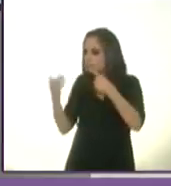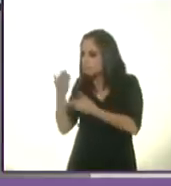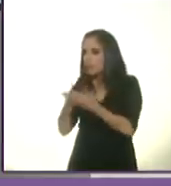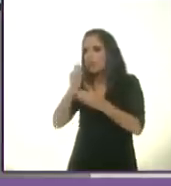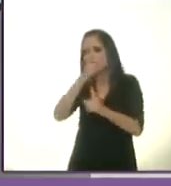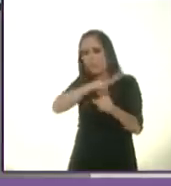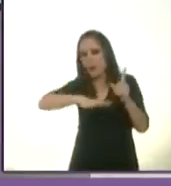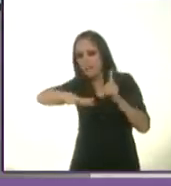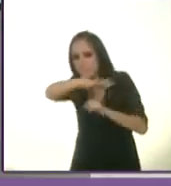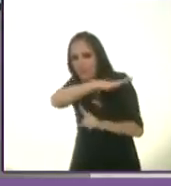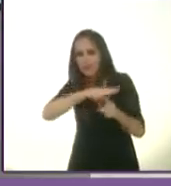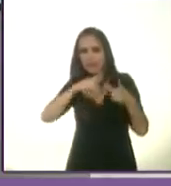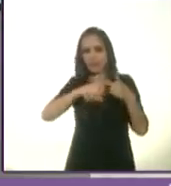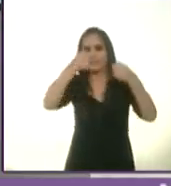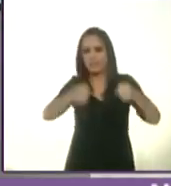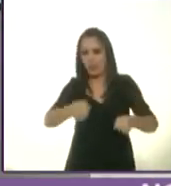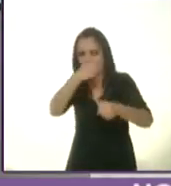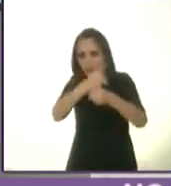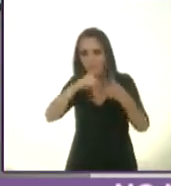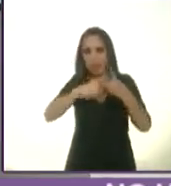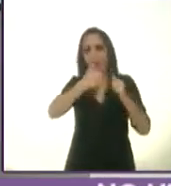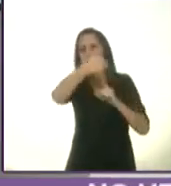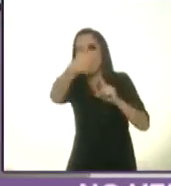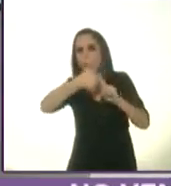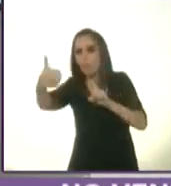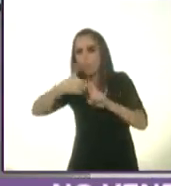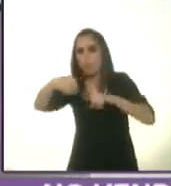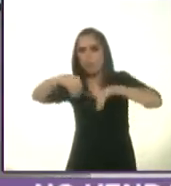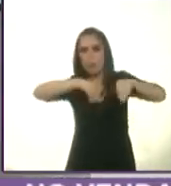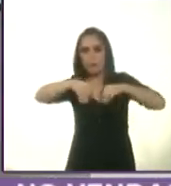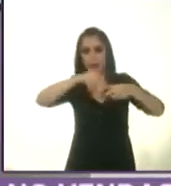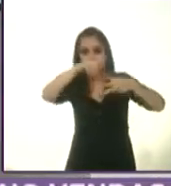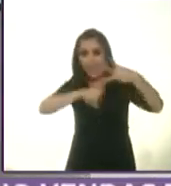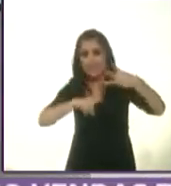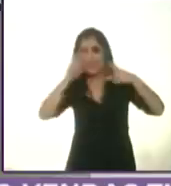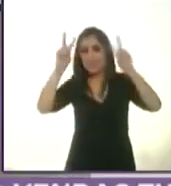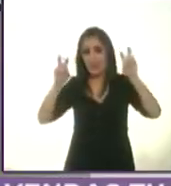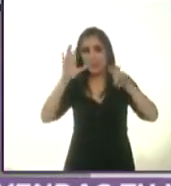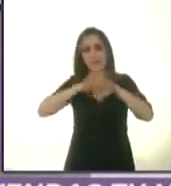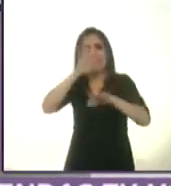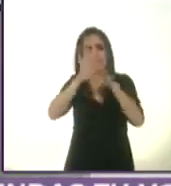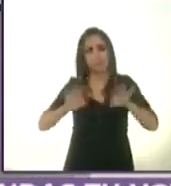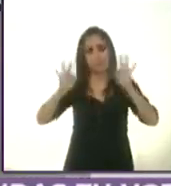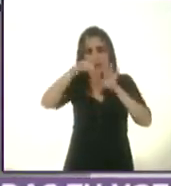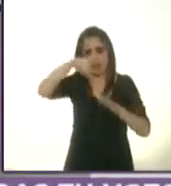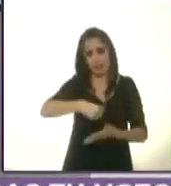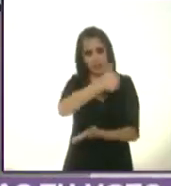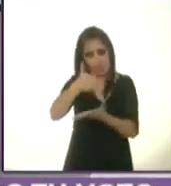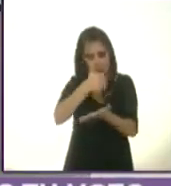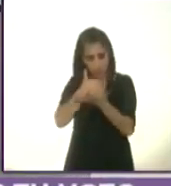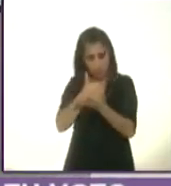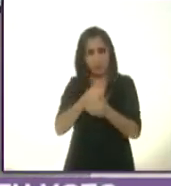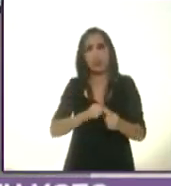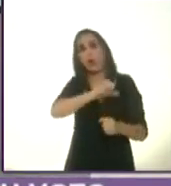de seguridad y de movilidad que son los temas que más nos impactan en la metrópoli y un segundo tema que también es muy